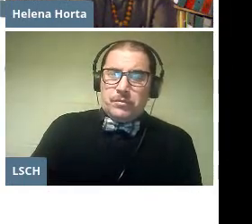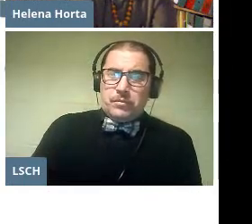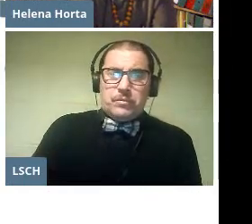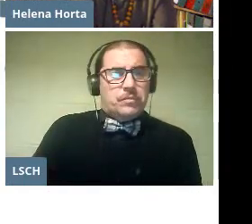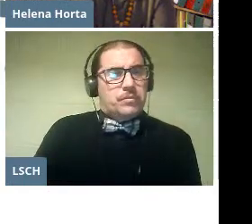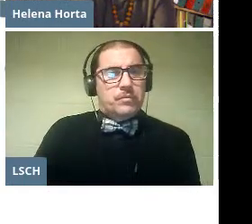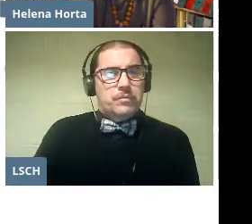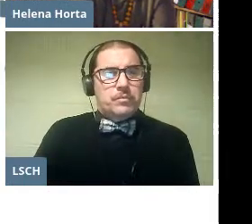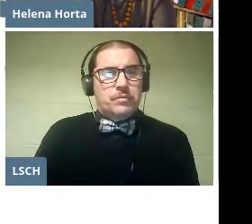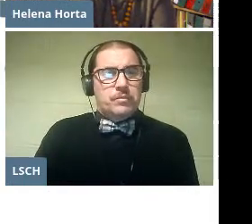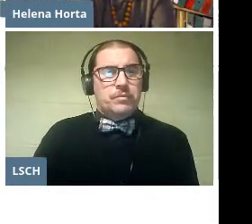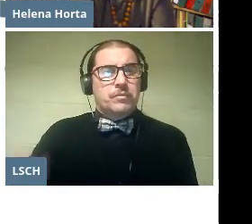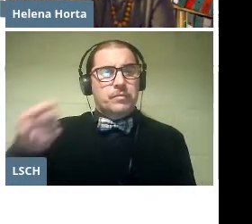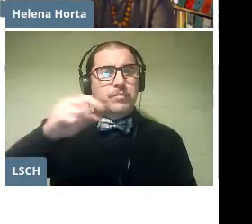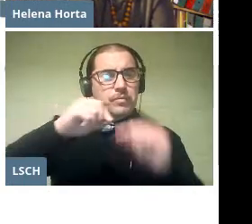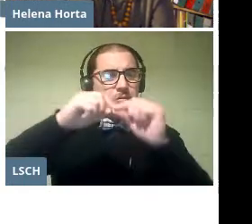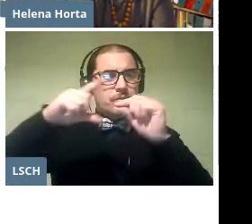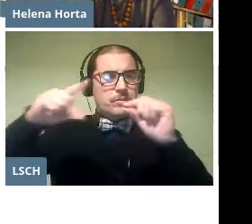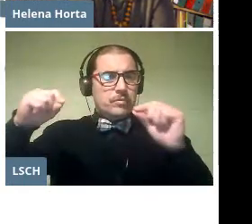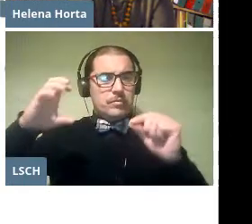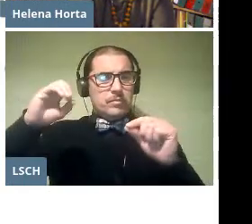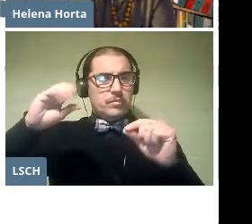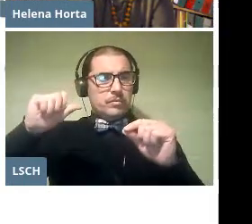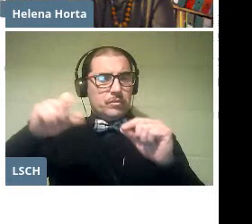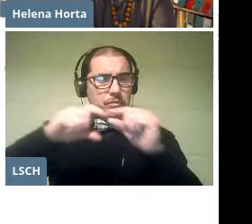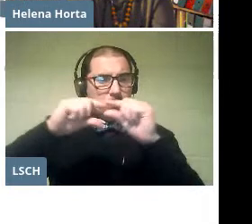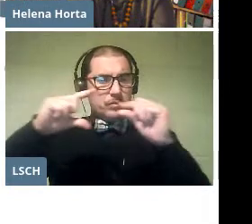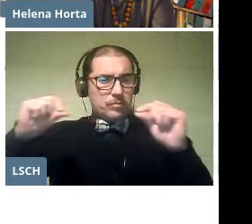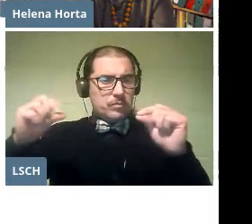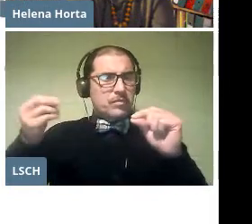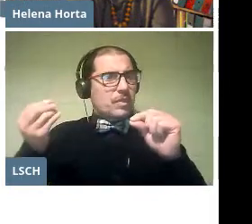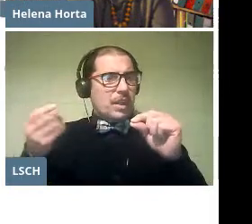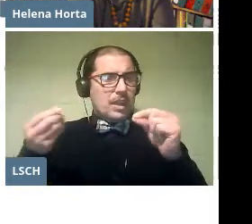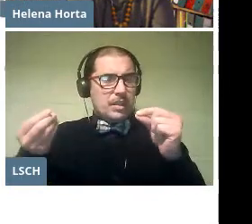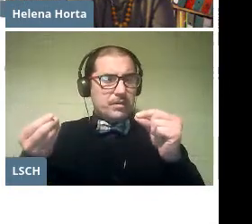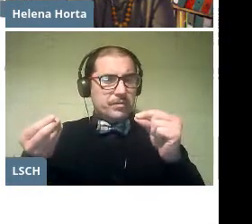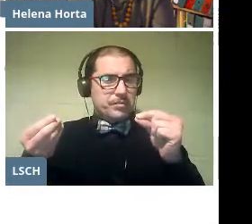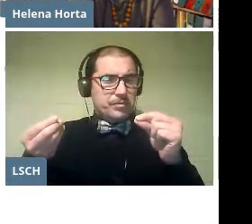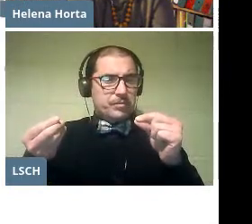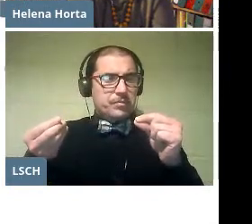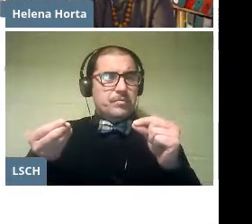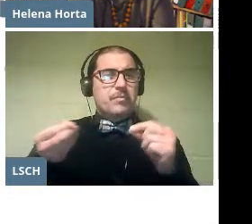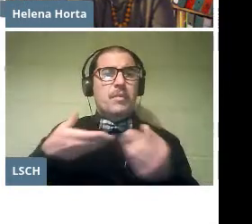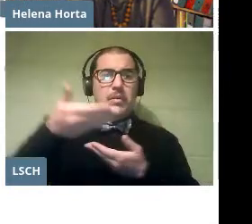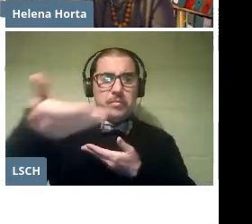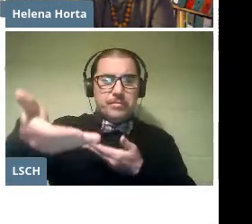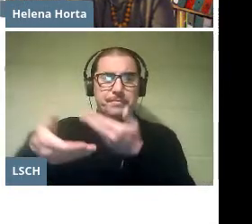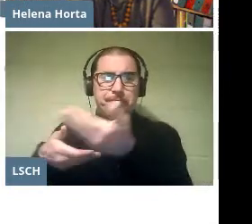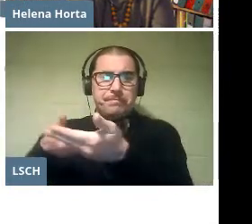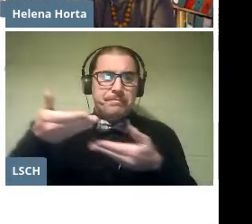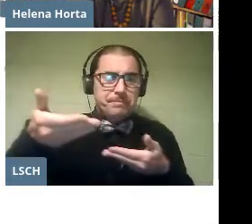Y la hoja de coca es el elemento esencial de la reciprocidad andina.